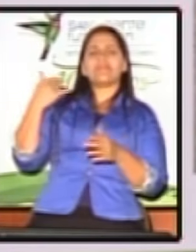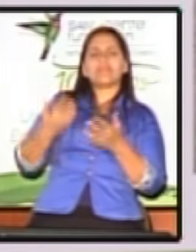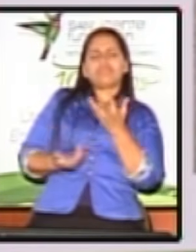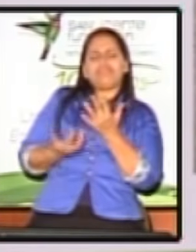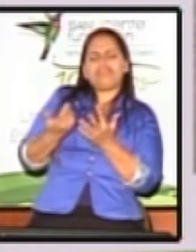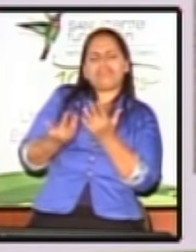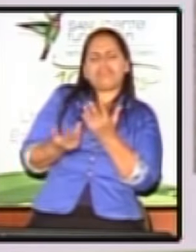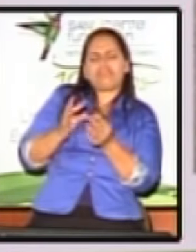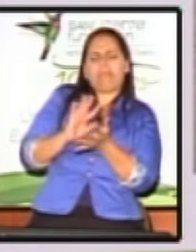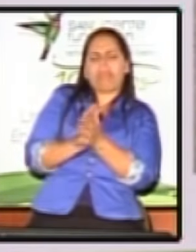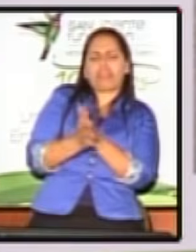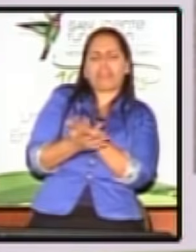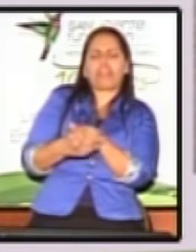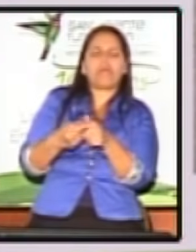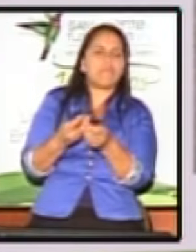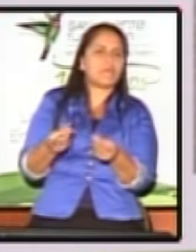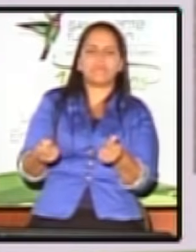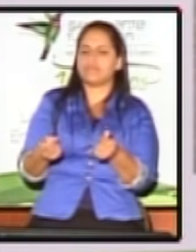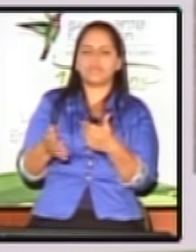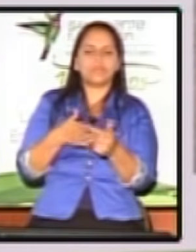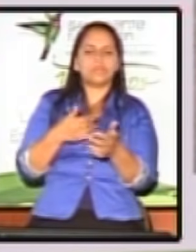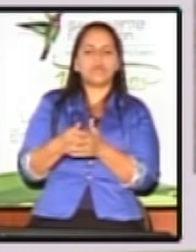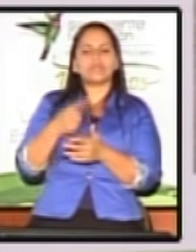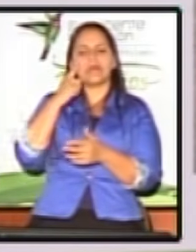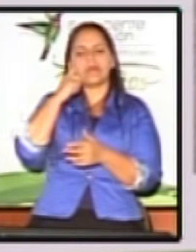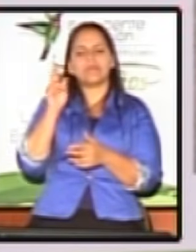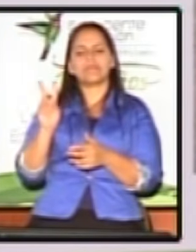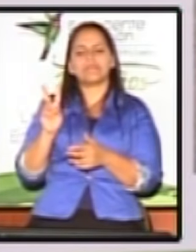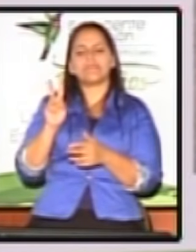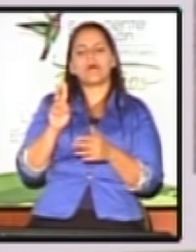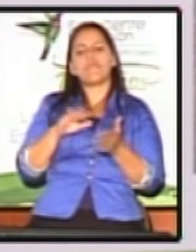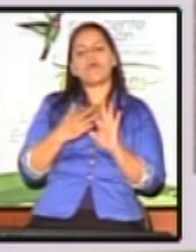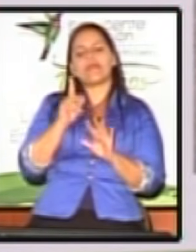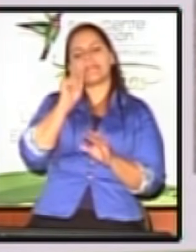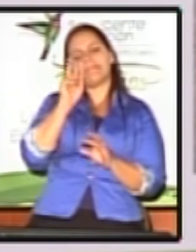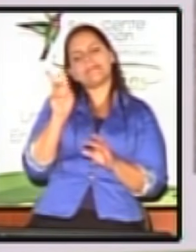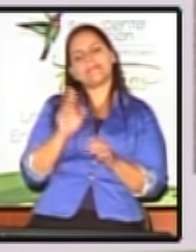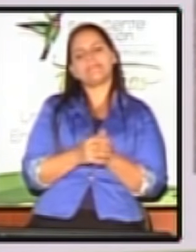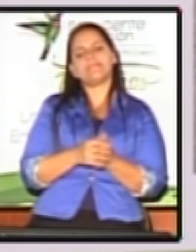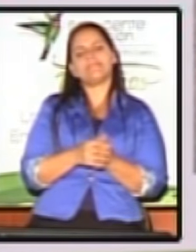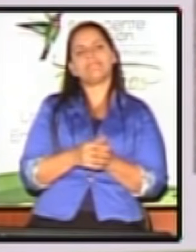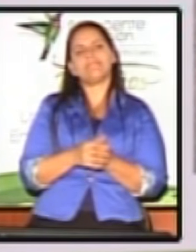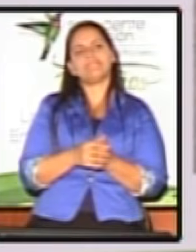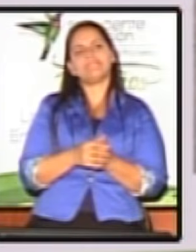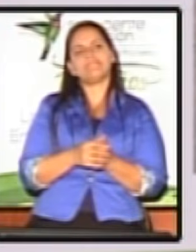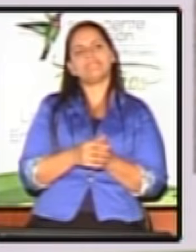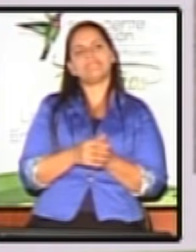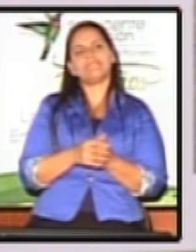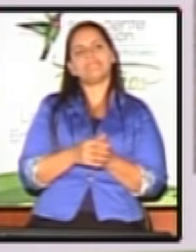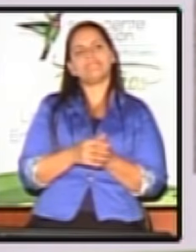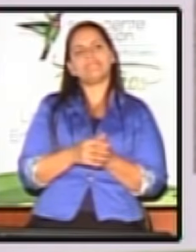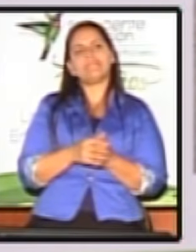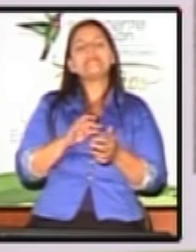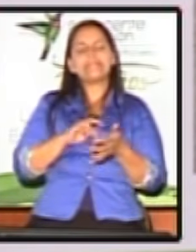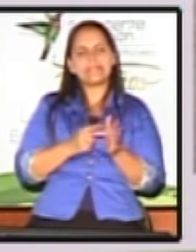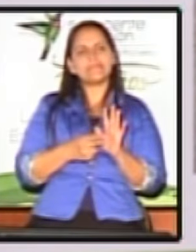menos 900 años, nos quedó una imagen amorosa de esa muerte. Y quién sabe qué más allá